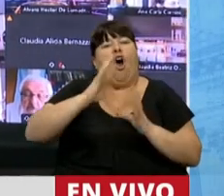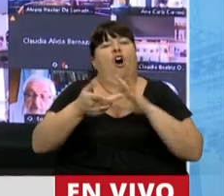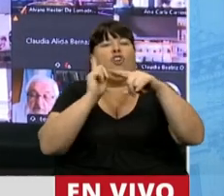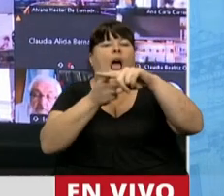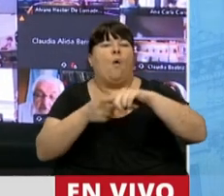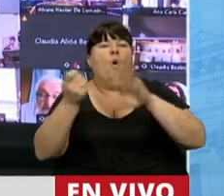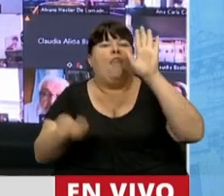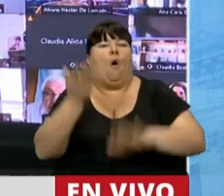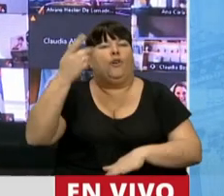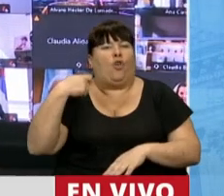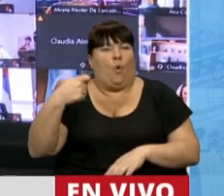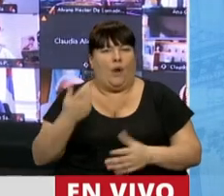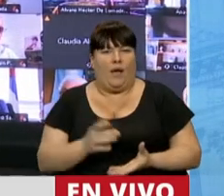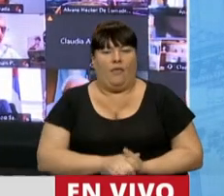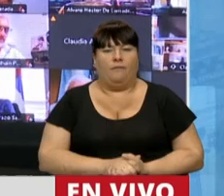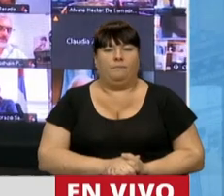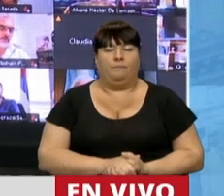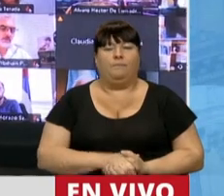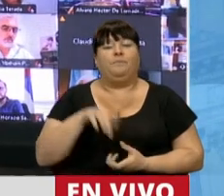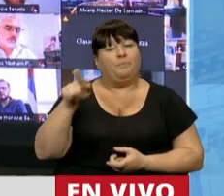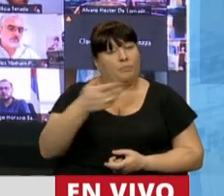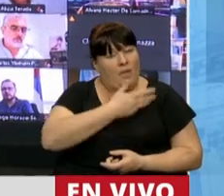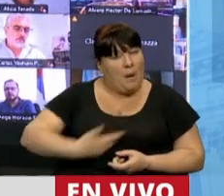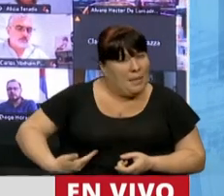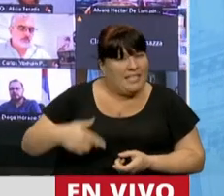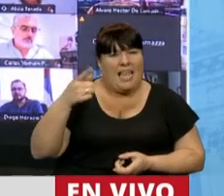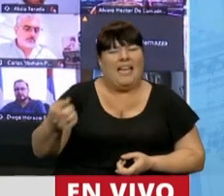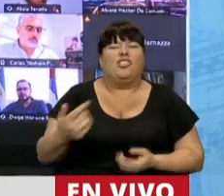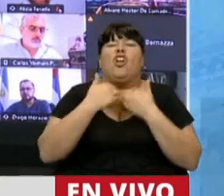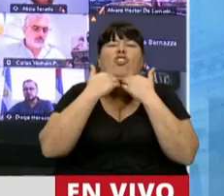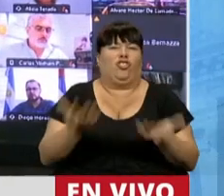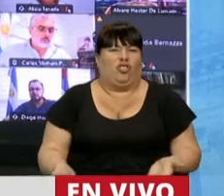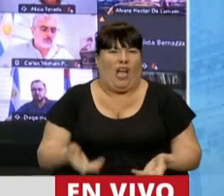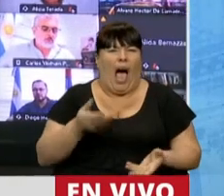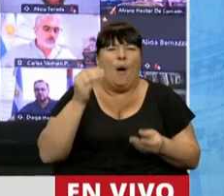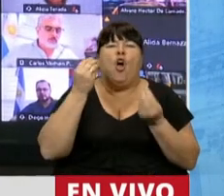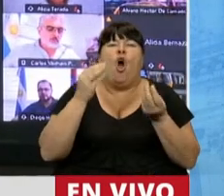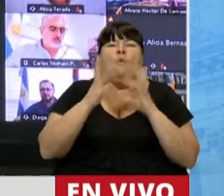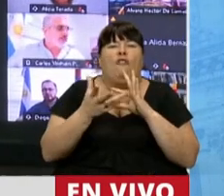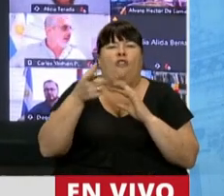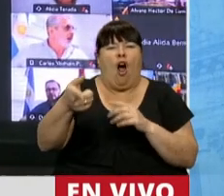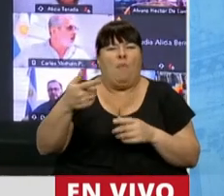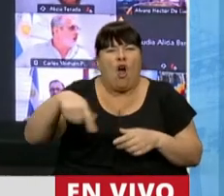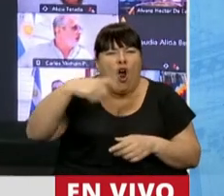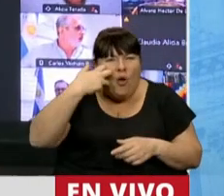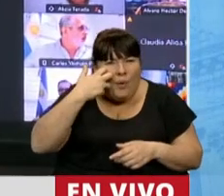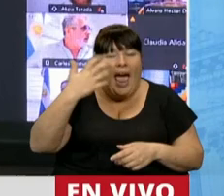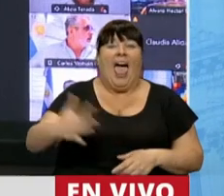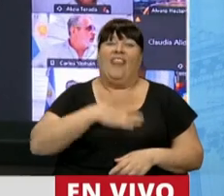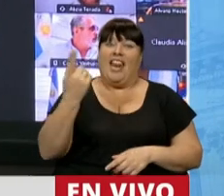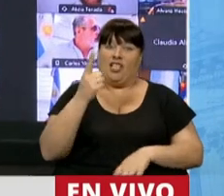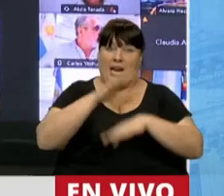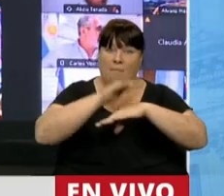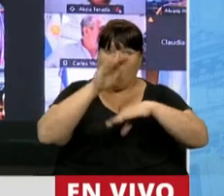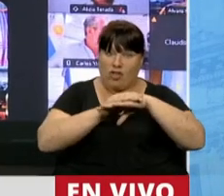fórmula jubilatoria. Este presidente de la Nación no tiene noción de lo que está haciendo con los adultos mayores y la directora a